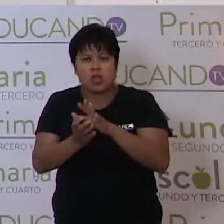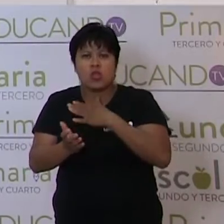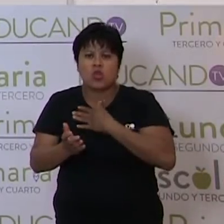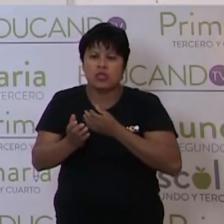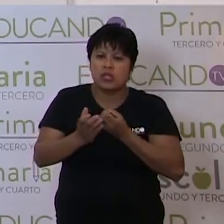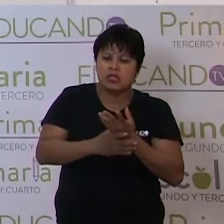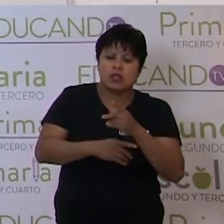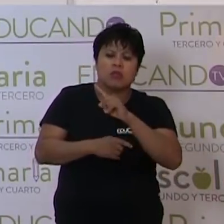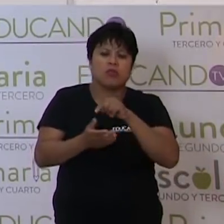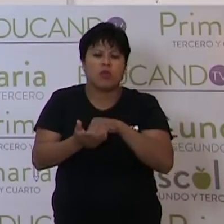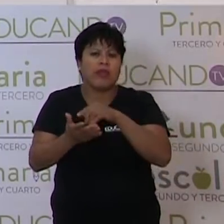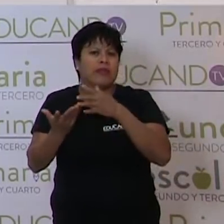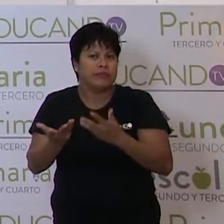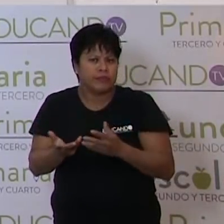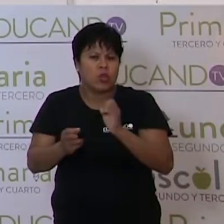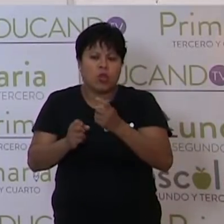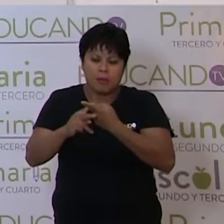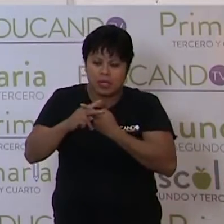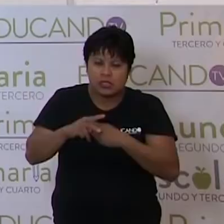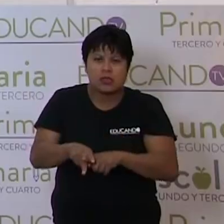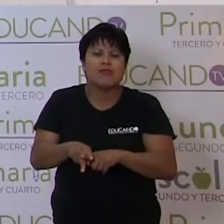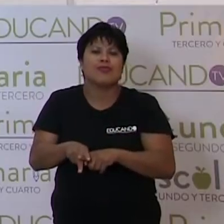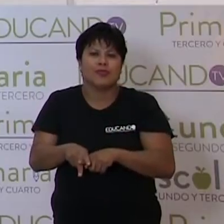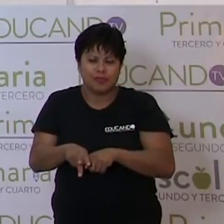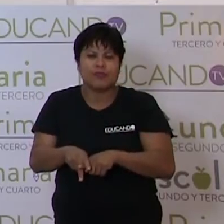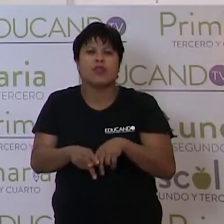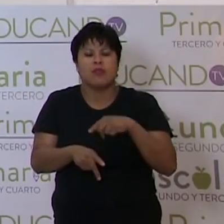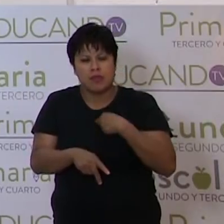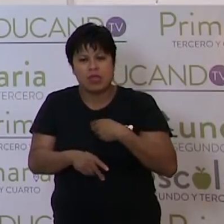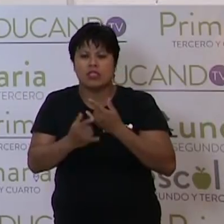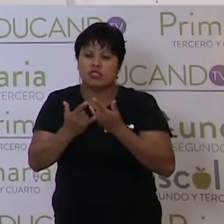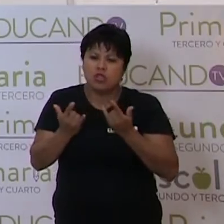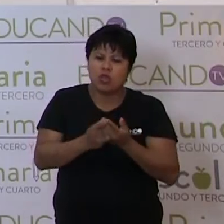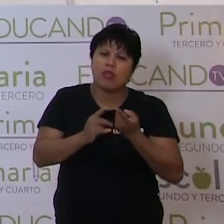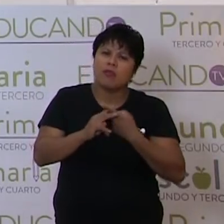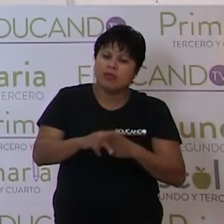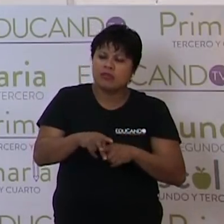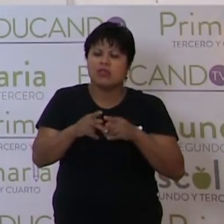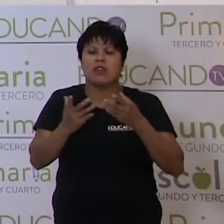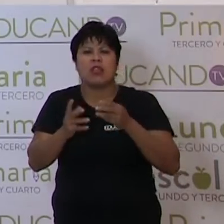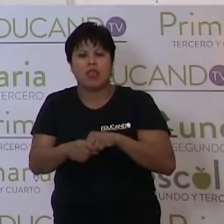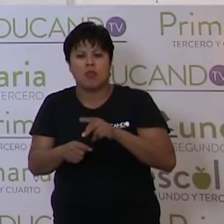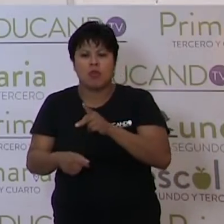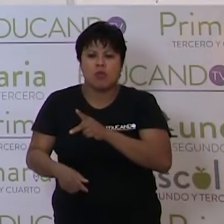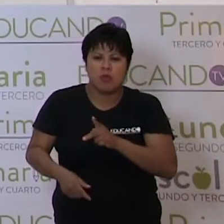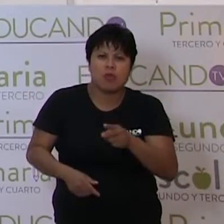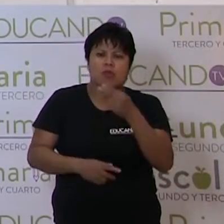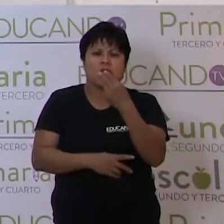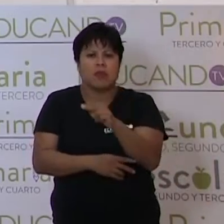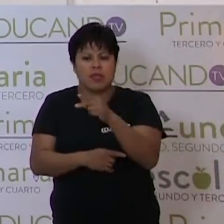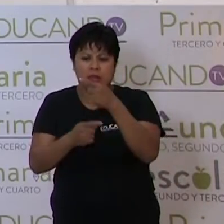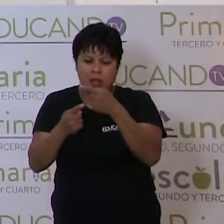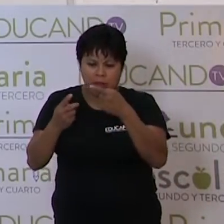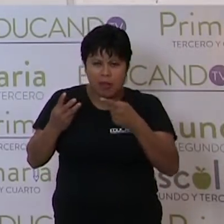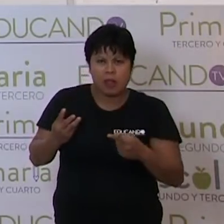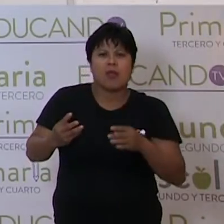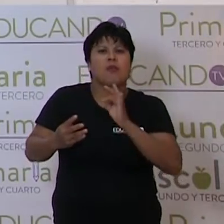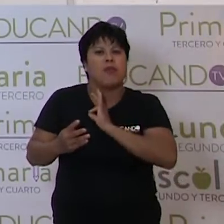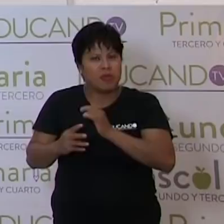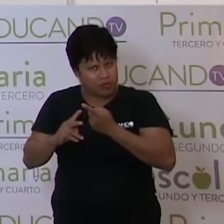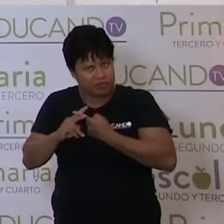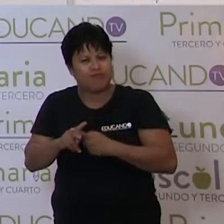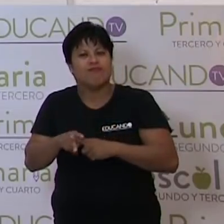en tal lugar, o en principio, mi historia comienza en un pueblo llamado, entonces así podemos